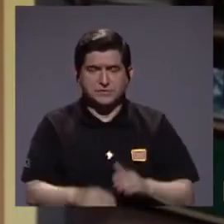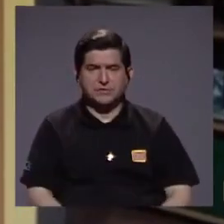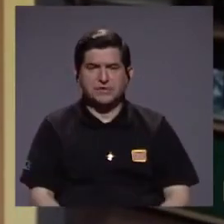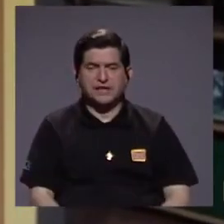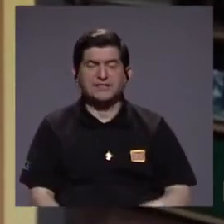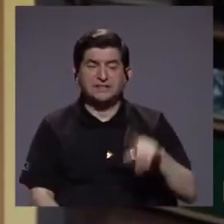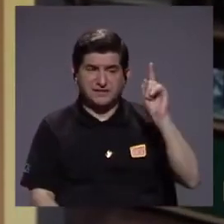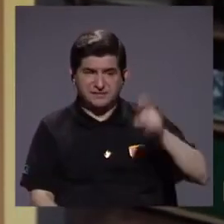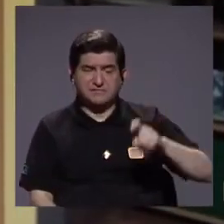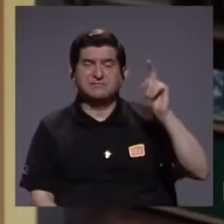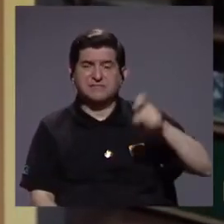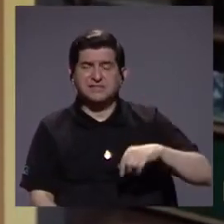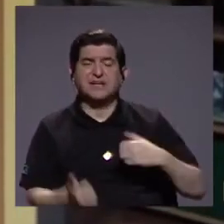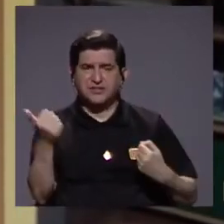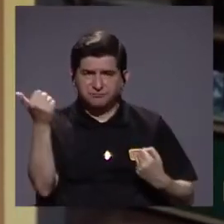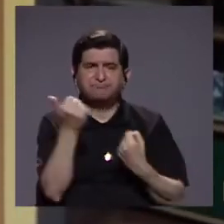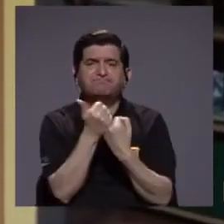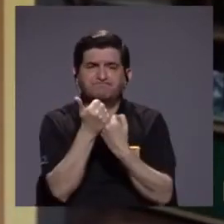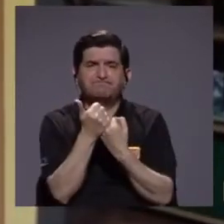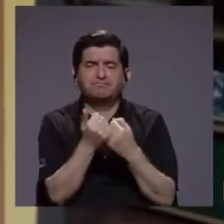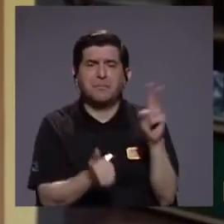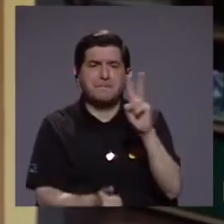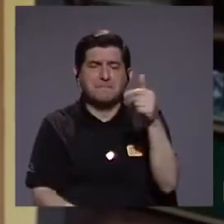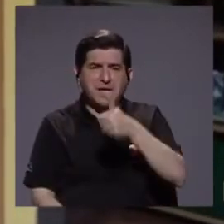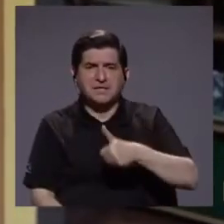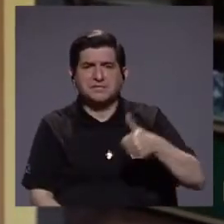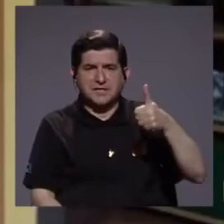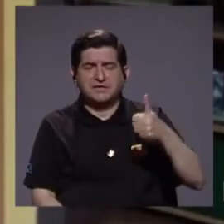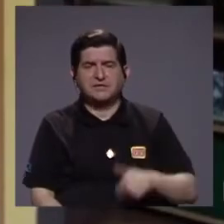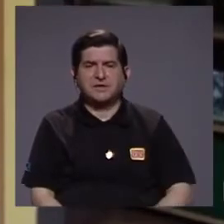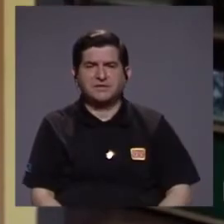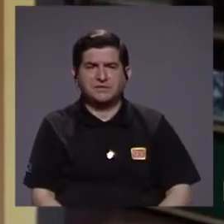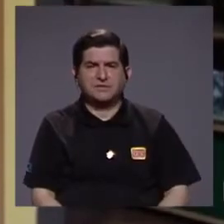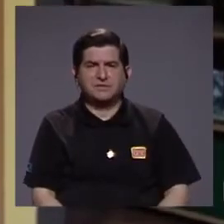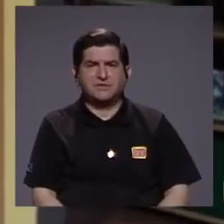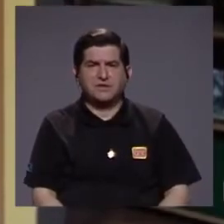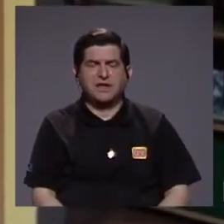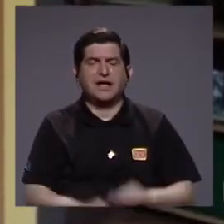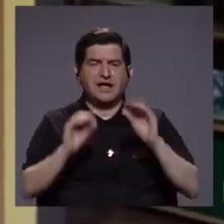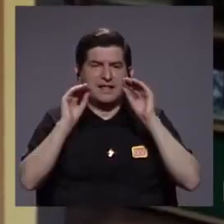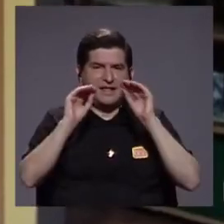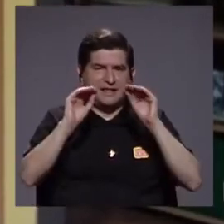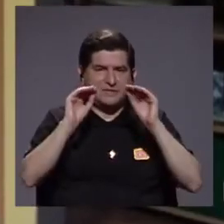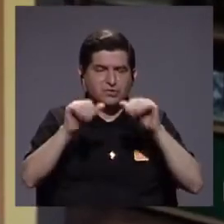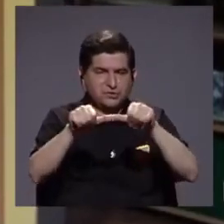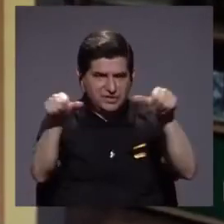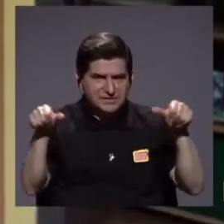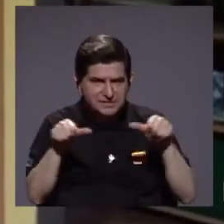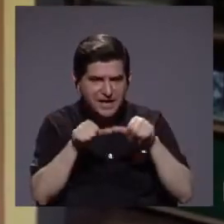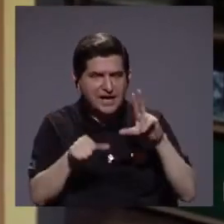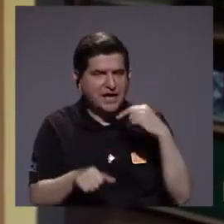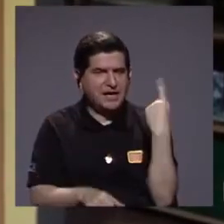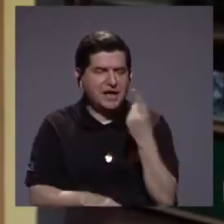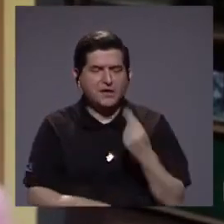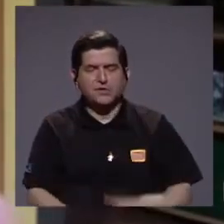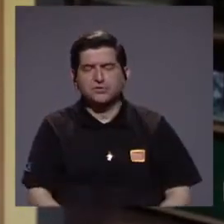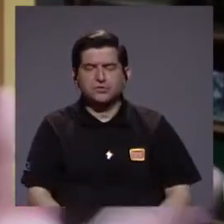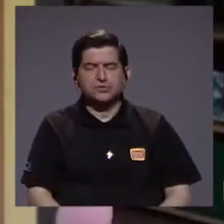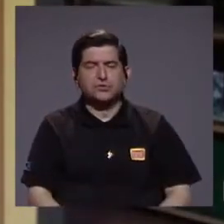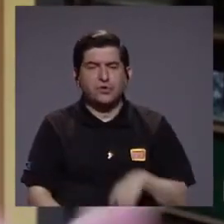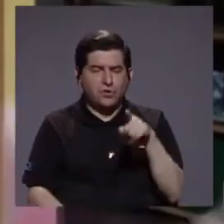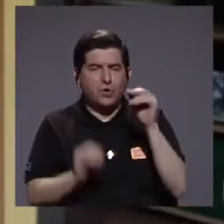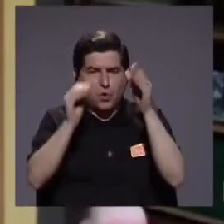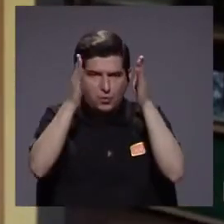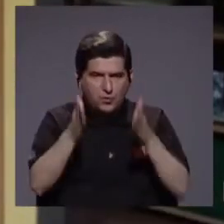definitivamente que requieren también de apoyo por parte de la Vicerrectoría de Docencia. No solo con plazas, sino de